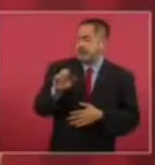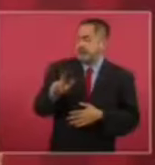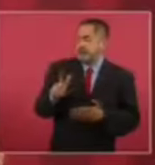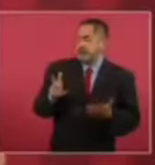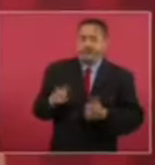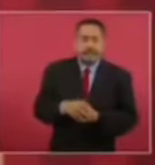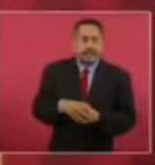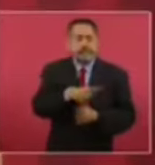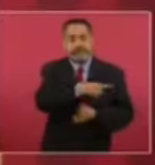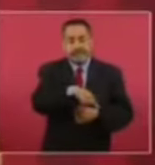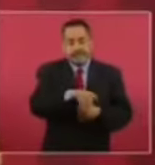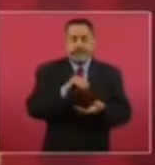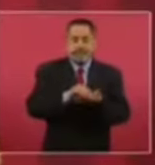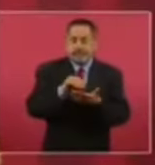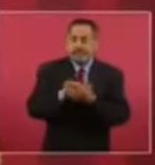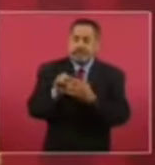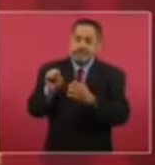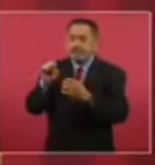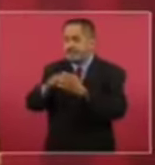engañar